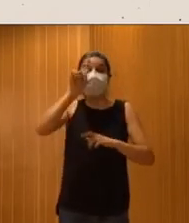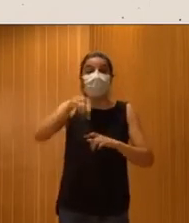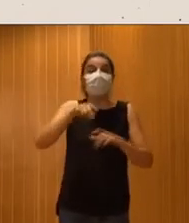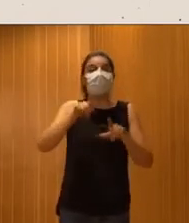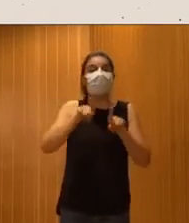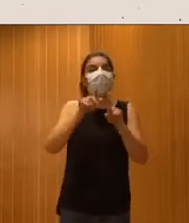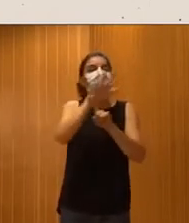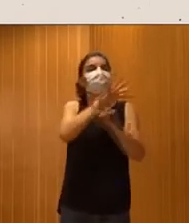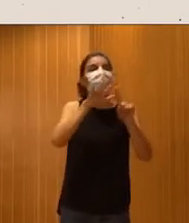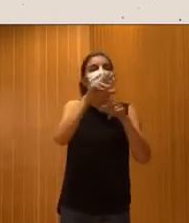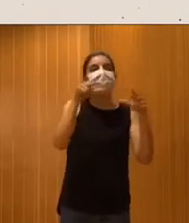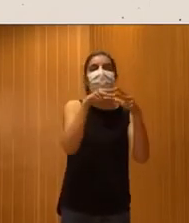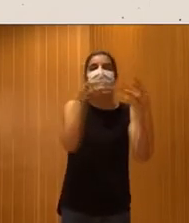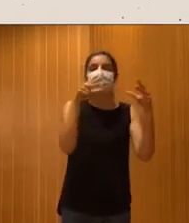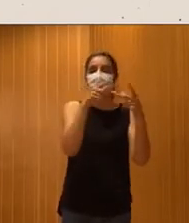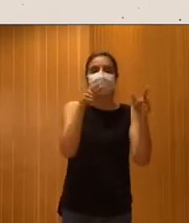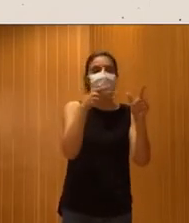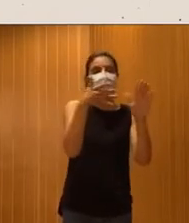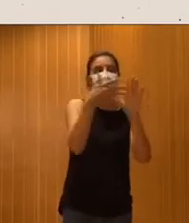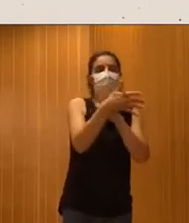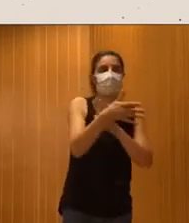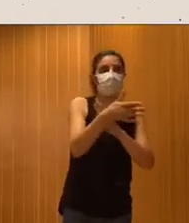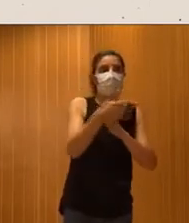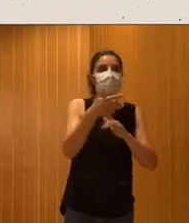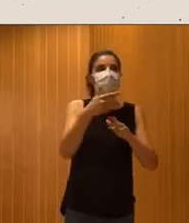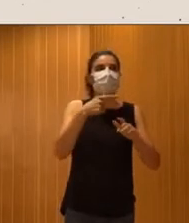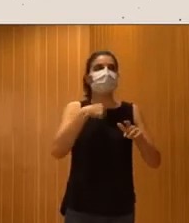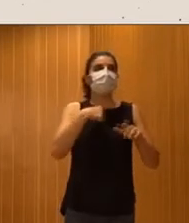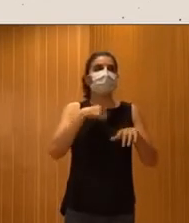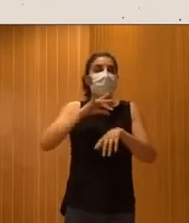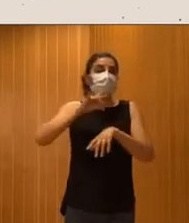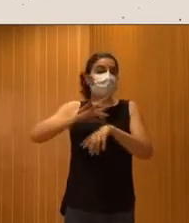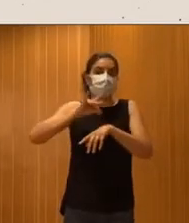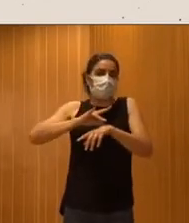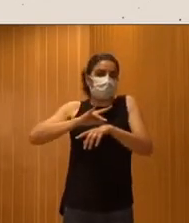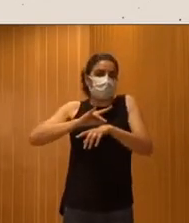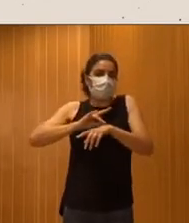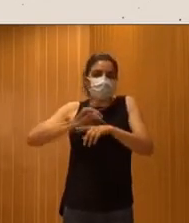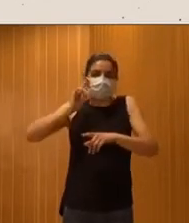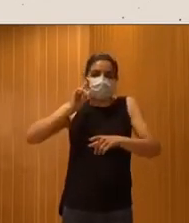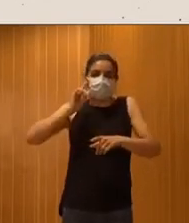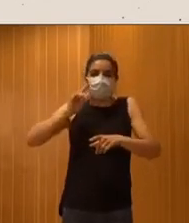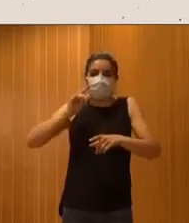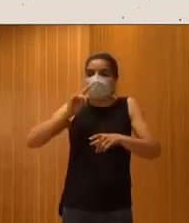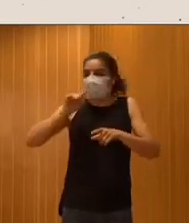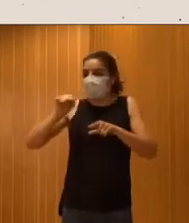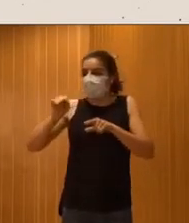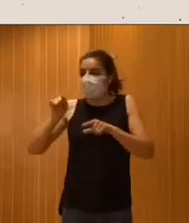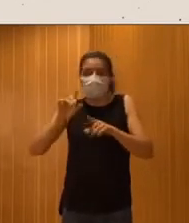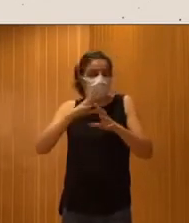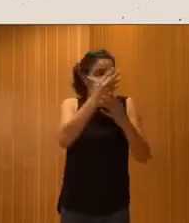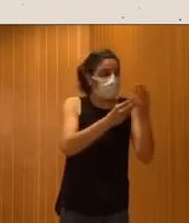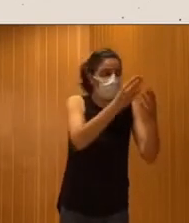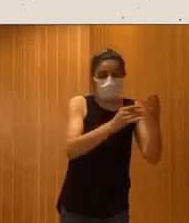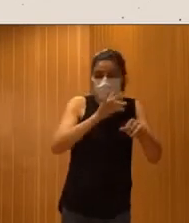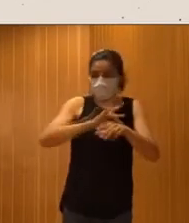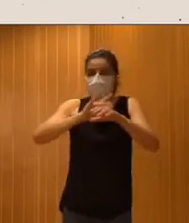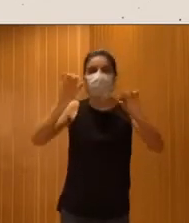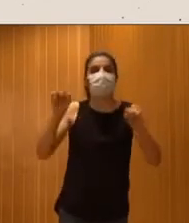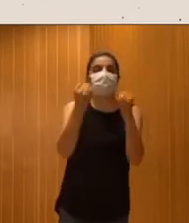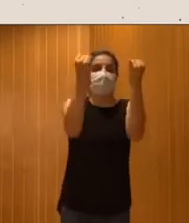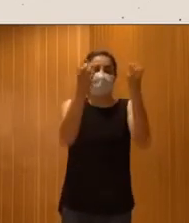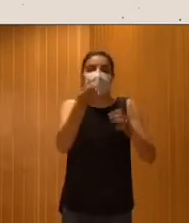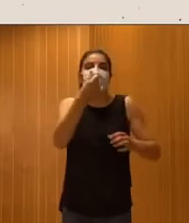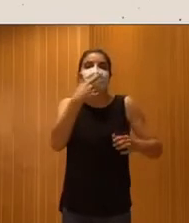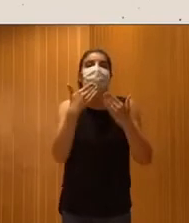factores sociales, o sea, esa creencia de que el médico lo tiene que resolver todo, cuando todo falla pues viene el médico a salvarnos con